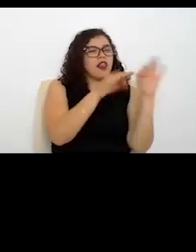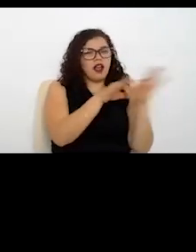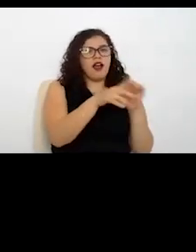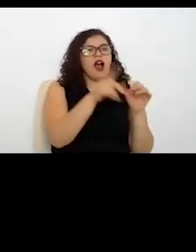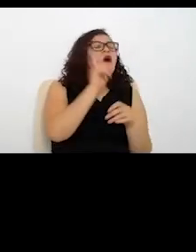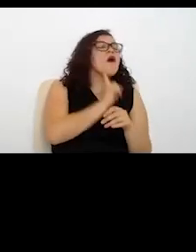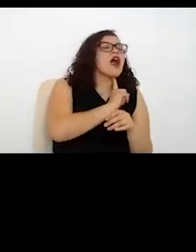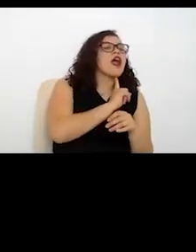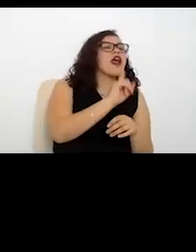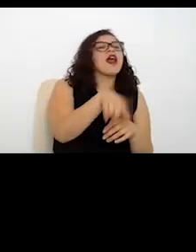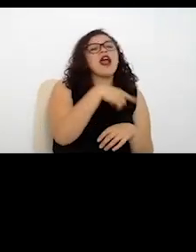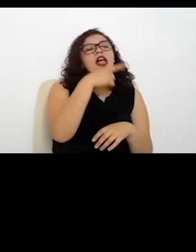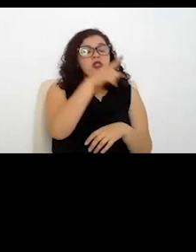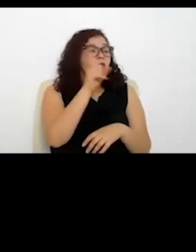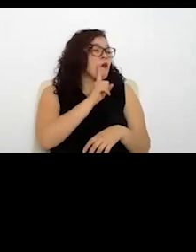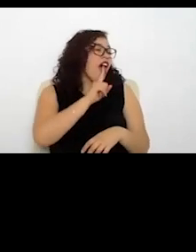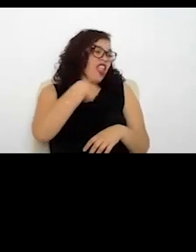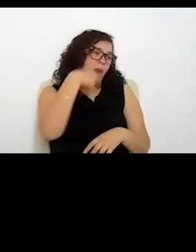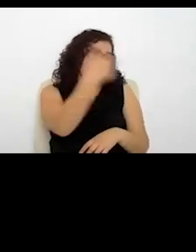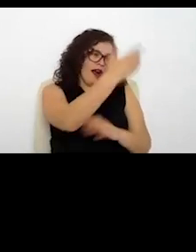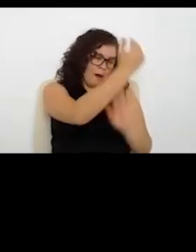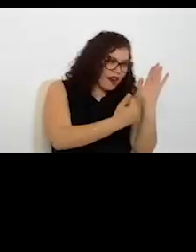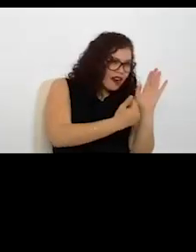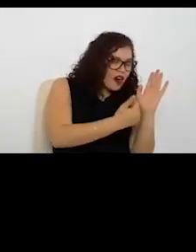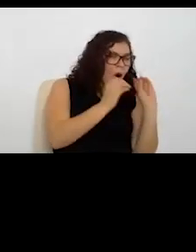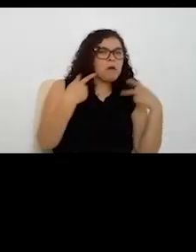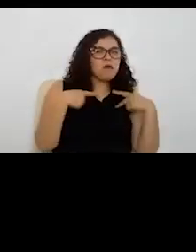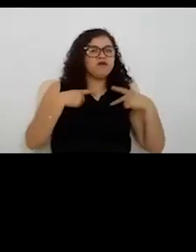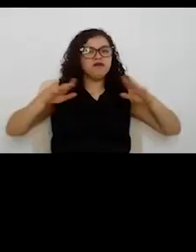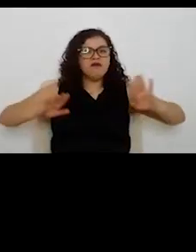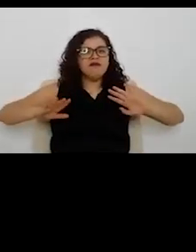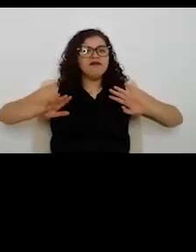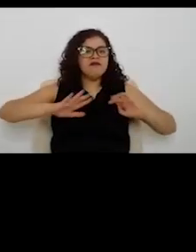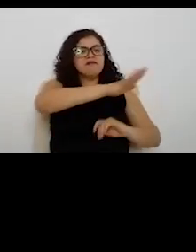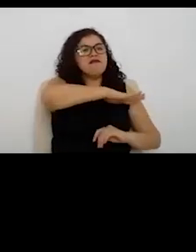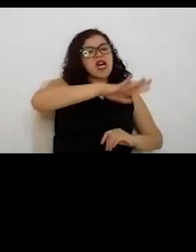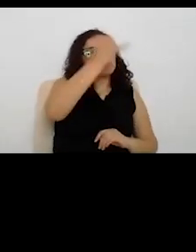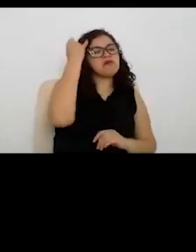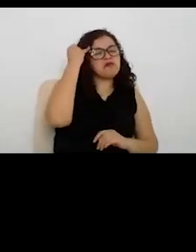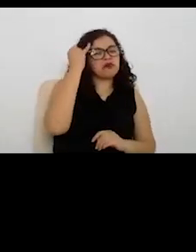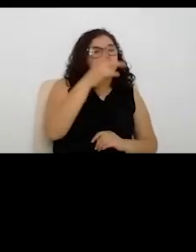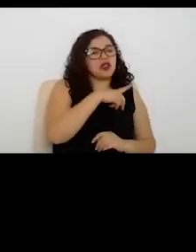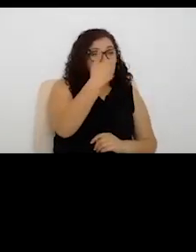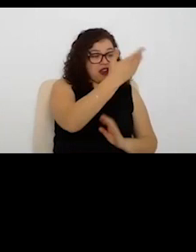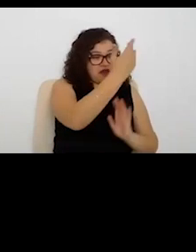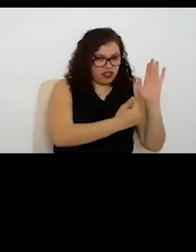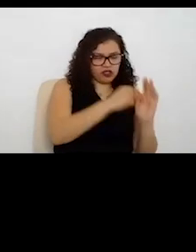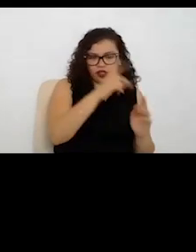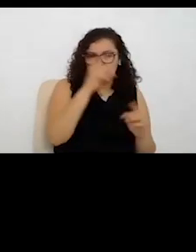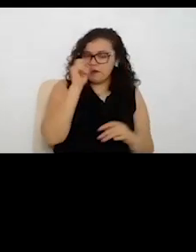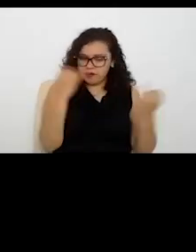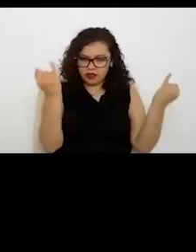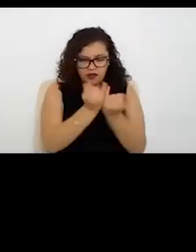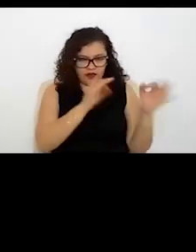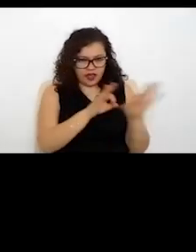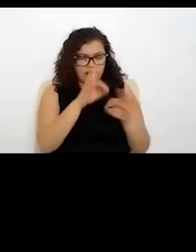mujer simplemente por el hecho de ser mujer o a una persona por una condición étnica. Se tiene que dar ante el mismo trabajo que incluye las